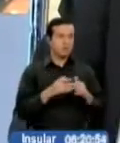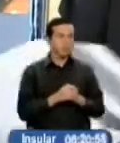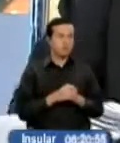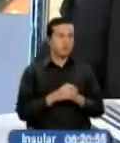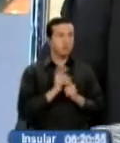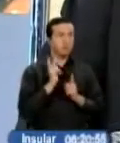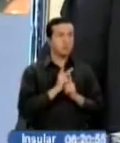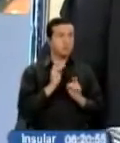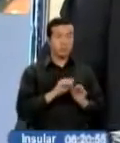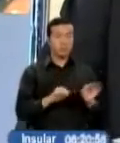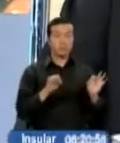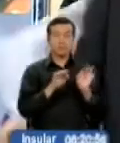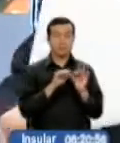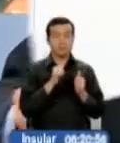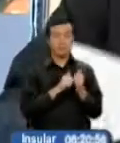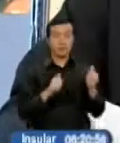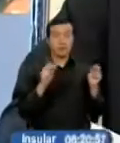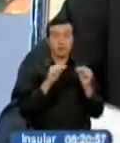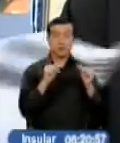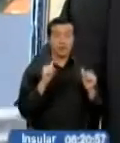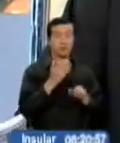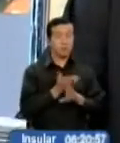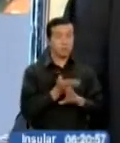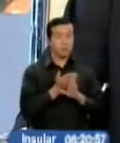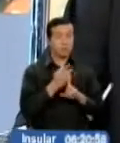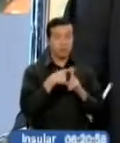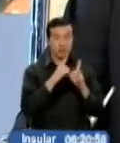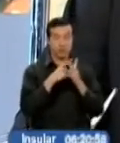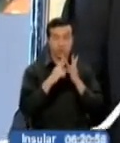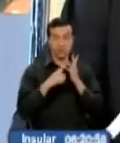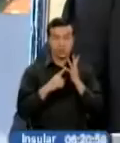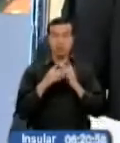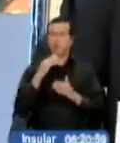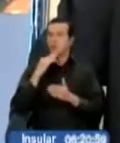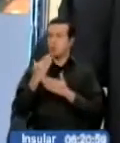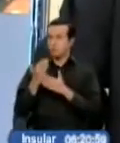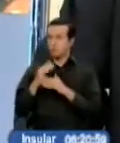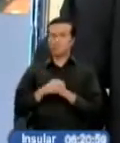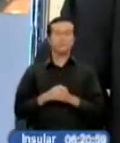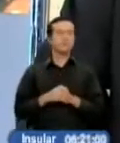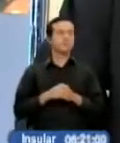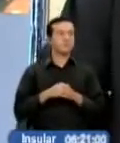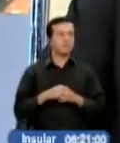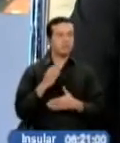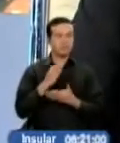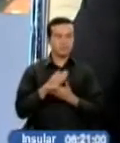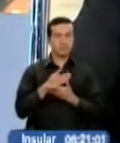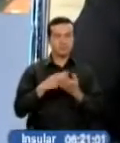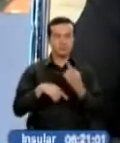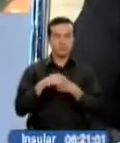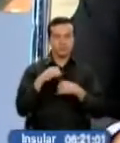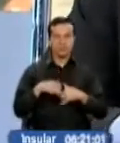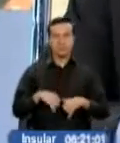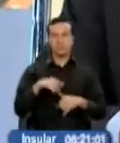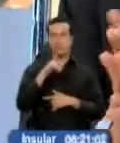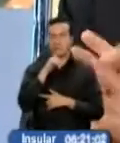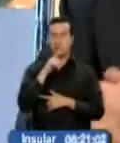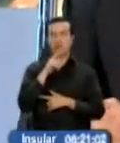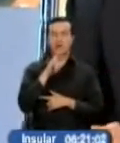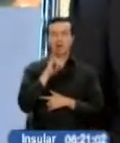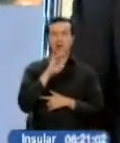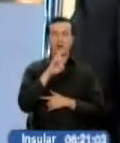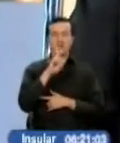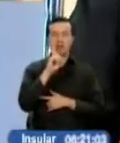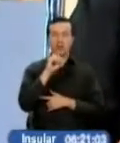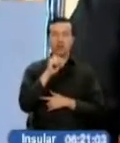los elementos diferenciadores y la calidad de las propuestas de los distintos candidatos. Gracias, Carlos. Nosotros hacemos una brevísima pausa y regresamos con Ricardo